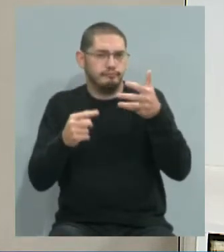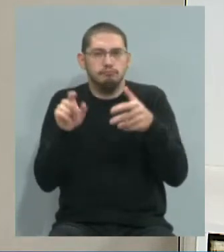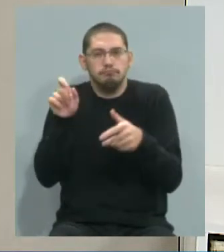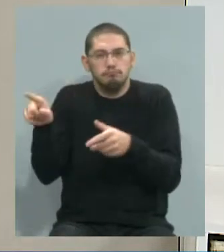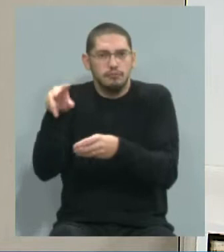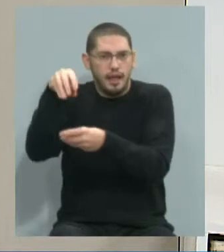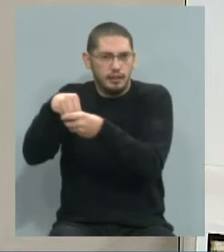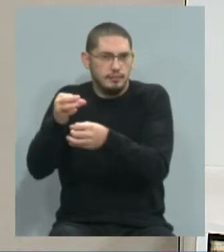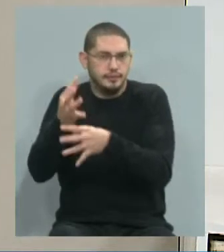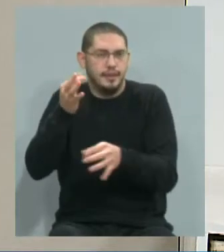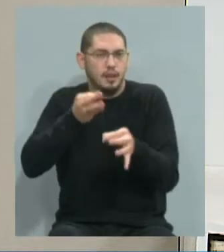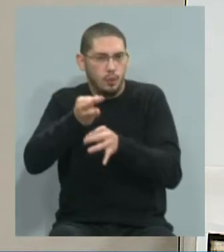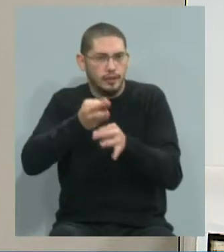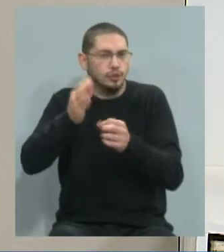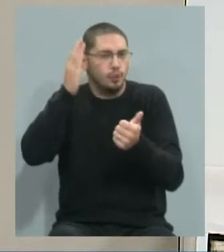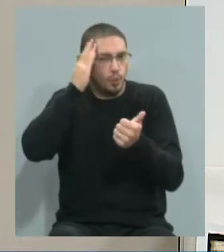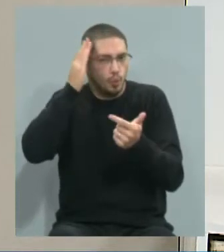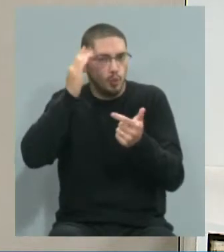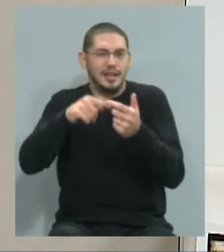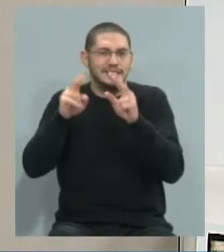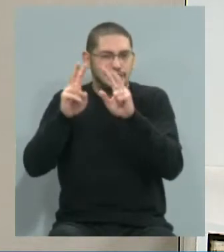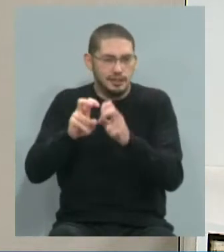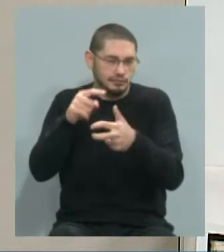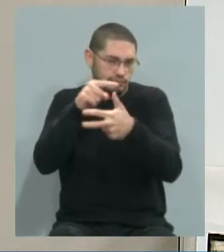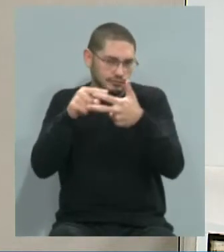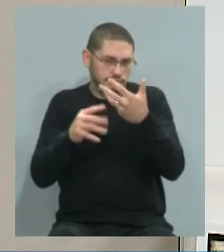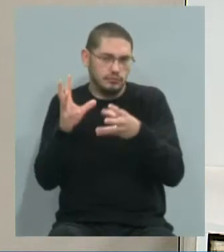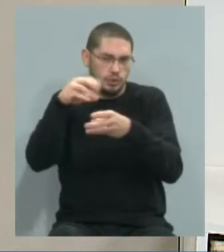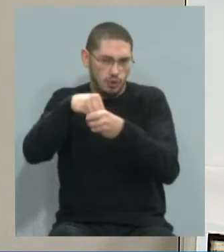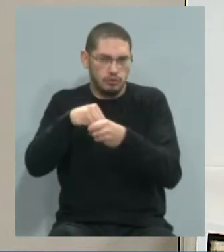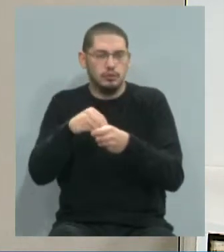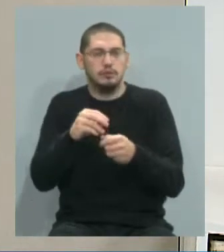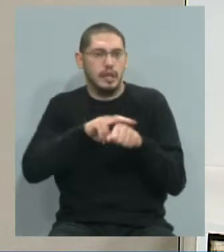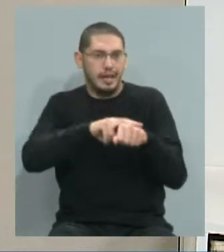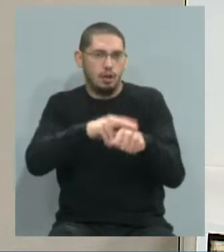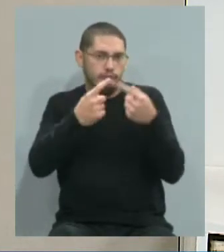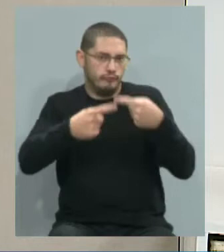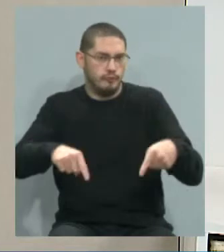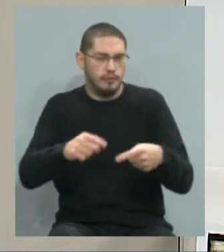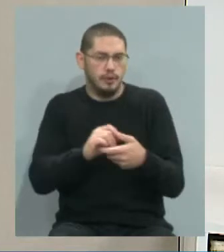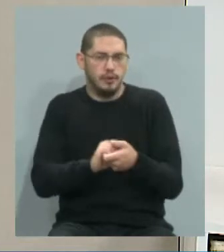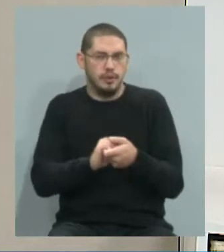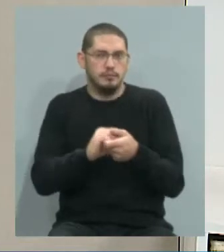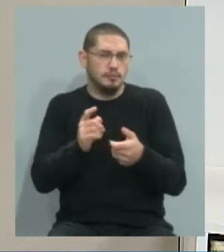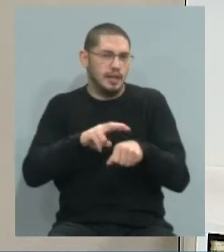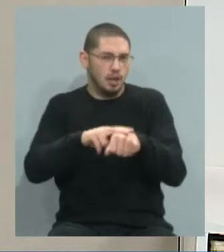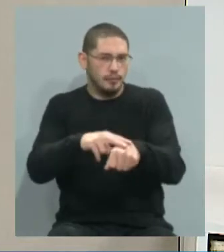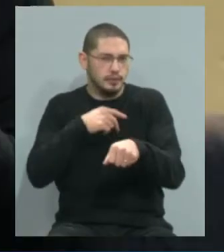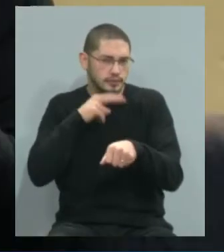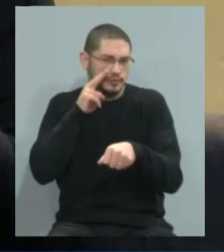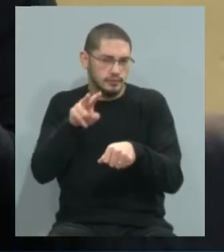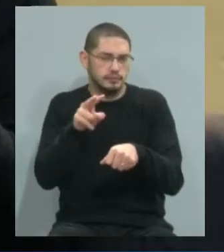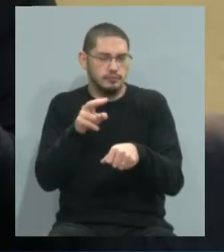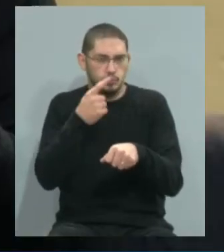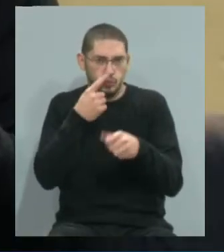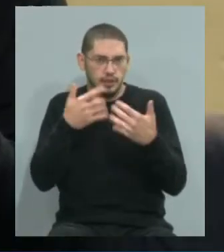especialidad, digamos, que es educación, cultura, ciencia, ¿no? Y, por ejemplo, hubo una recomendación muy interesante que también